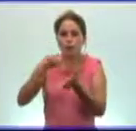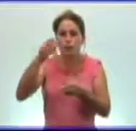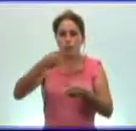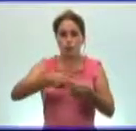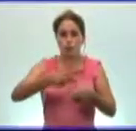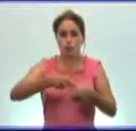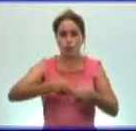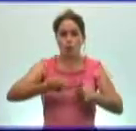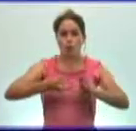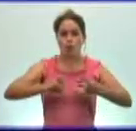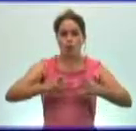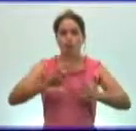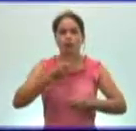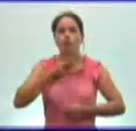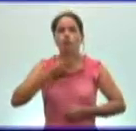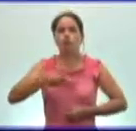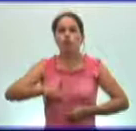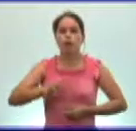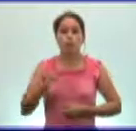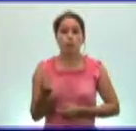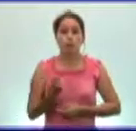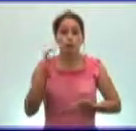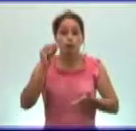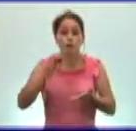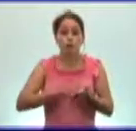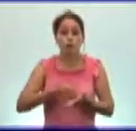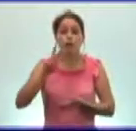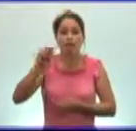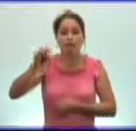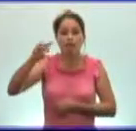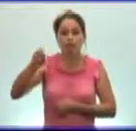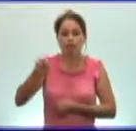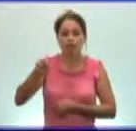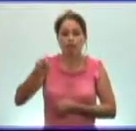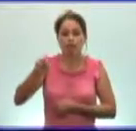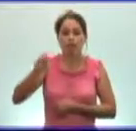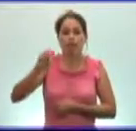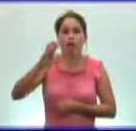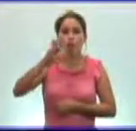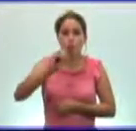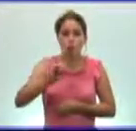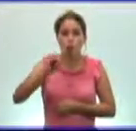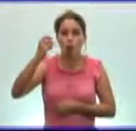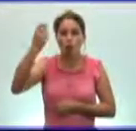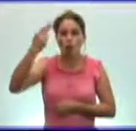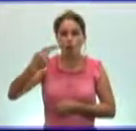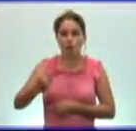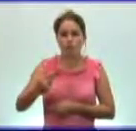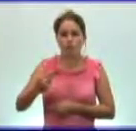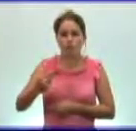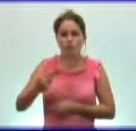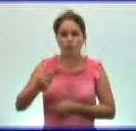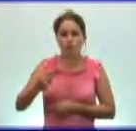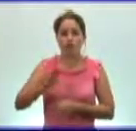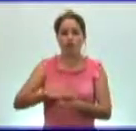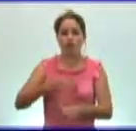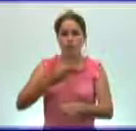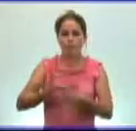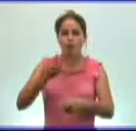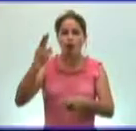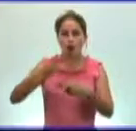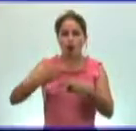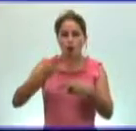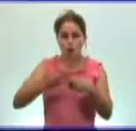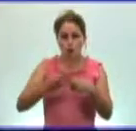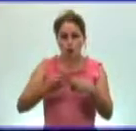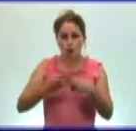acá. Primero colocamos el símbolo del elemento metálico y a continuación el ion hidróxido. Y para escribir